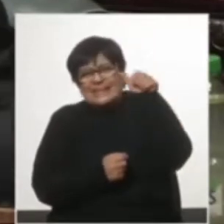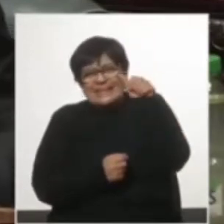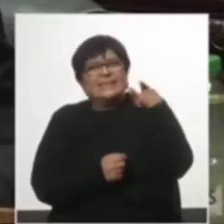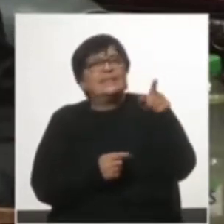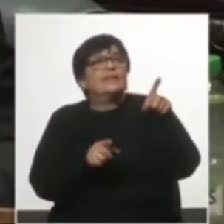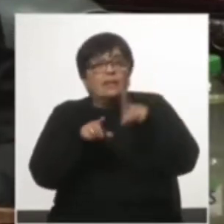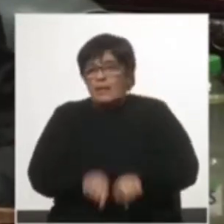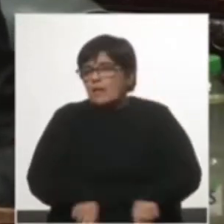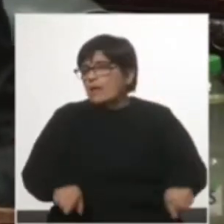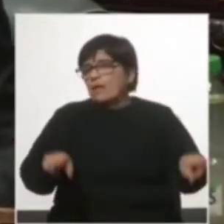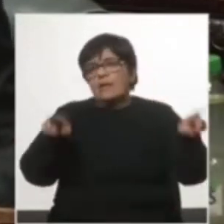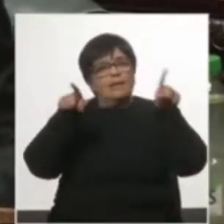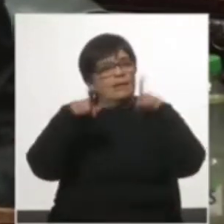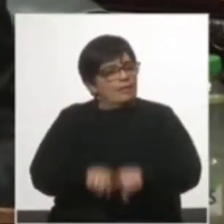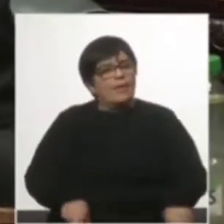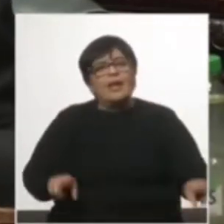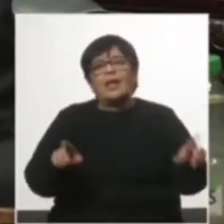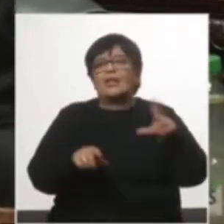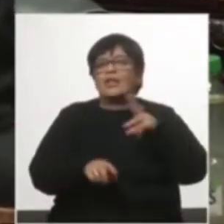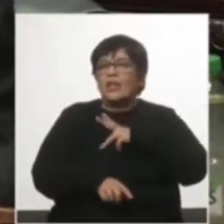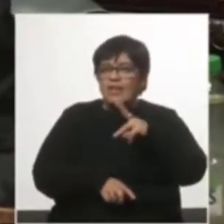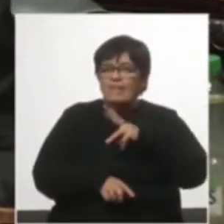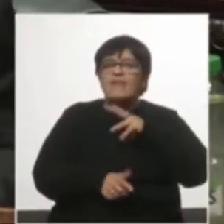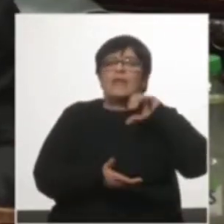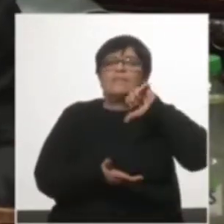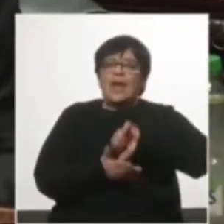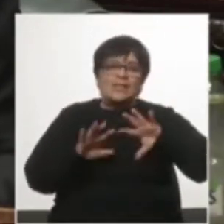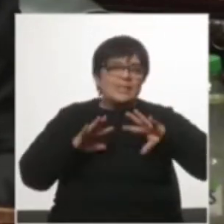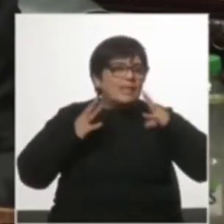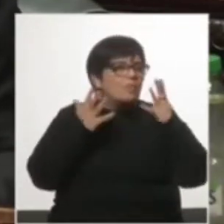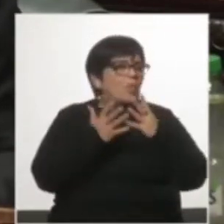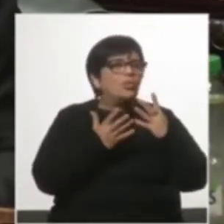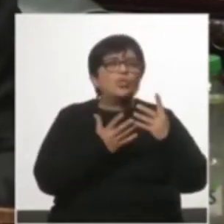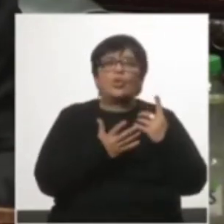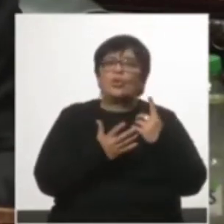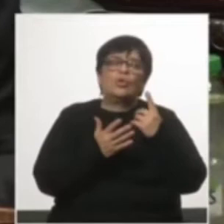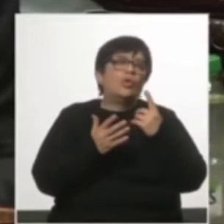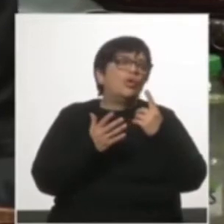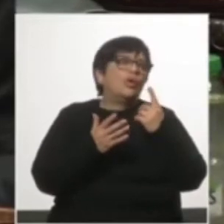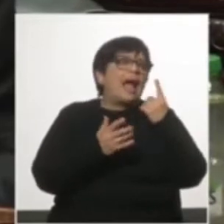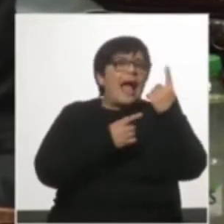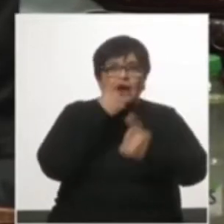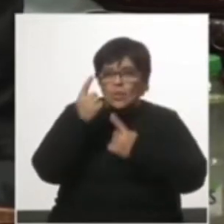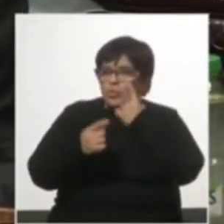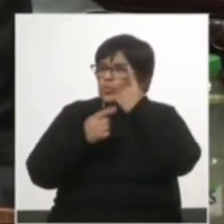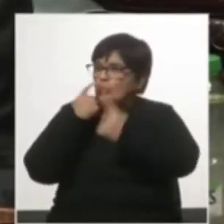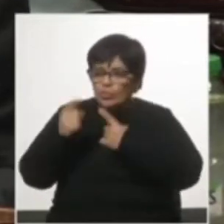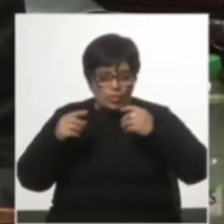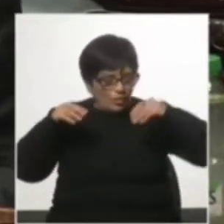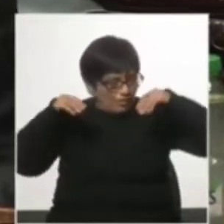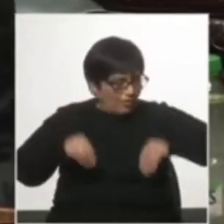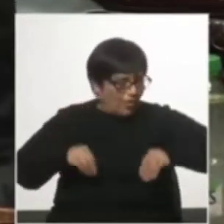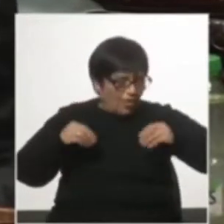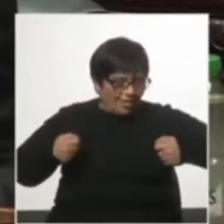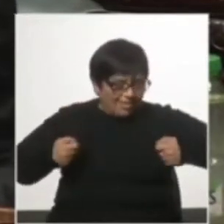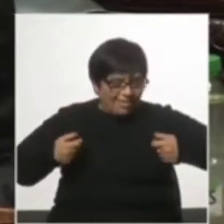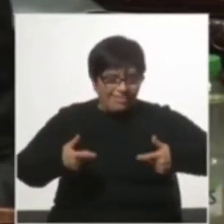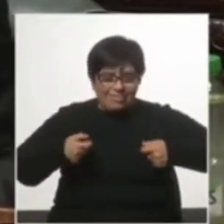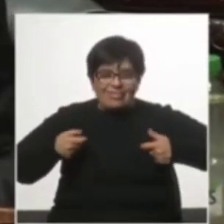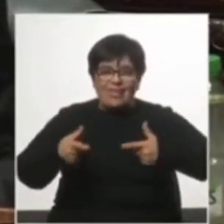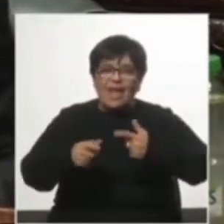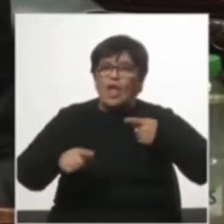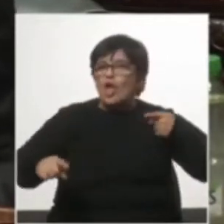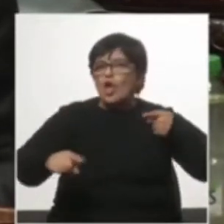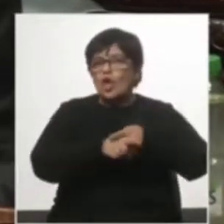seguíamos estando entre los países del mundo que menos recursos volcaron al combate